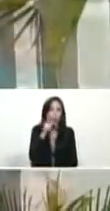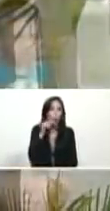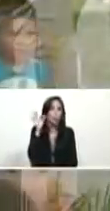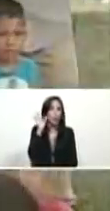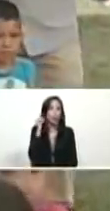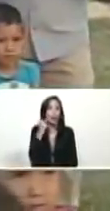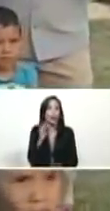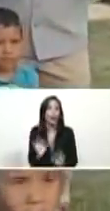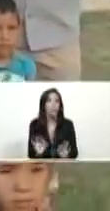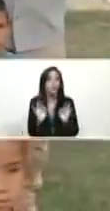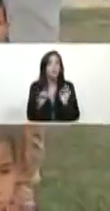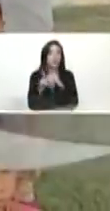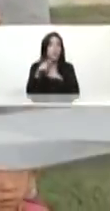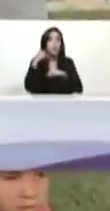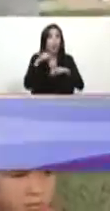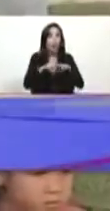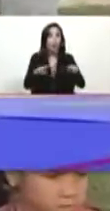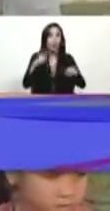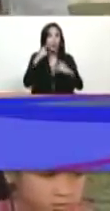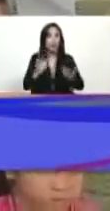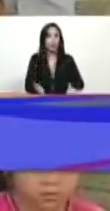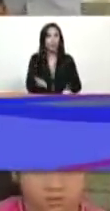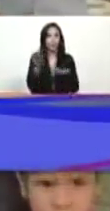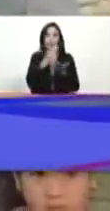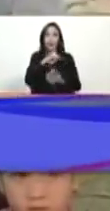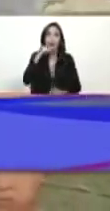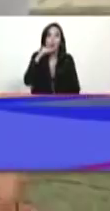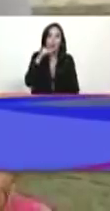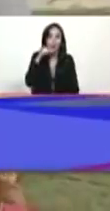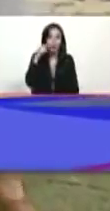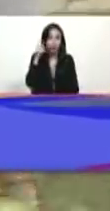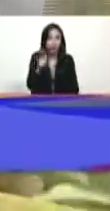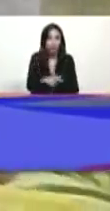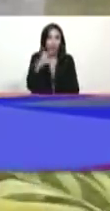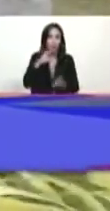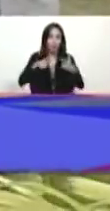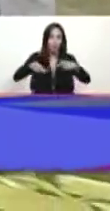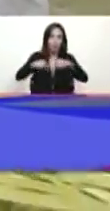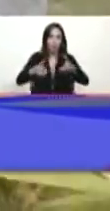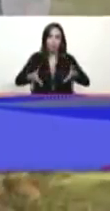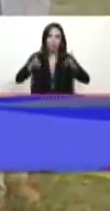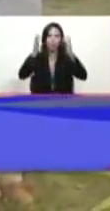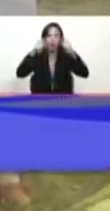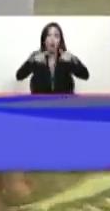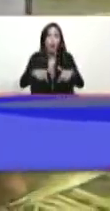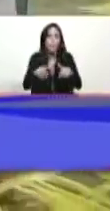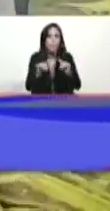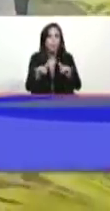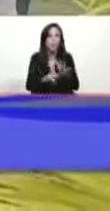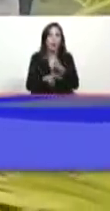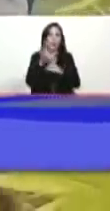en especial de nuestros niños y de nuestros nietos. En este complejo se han entregado